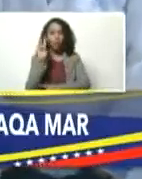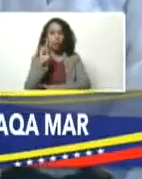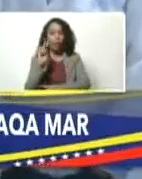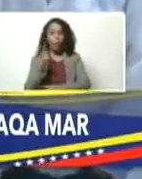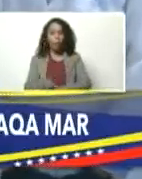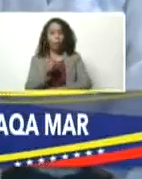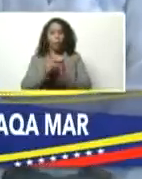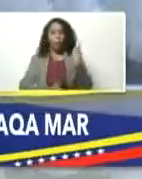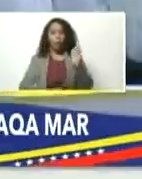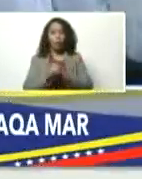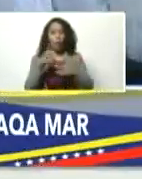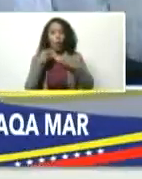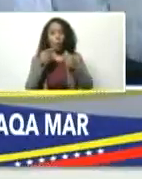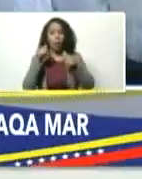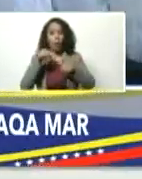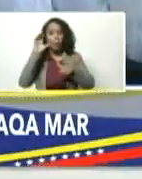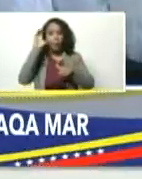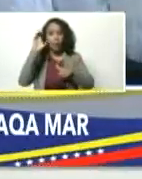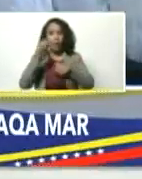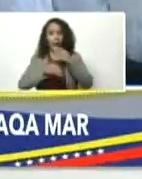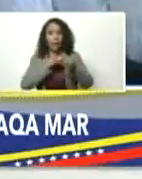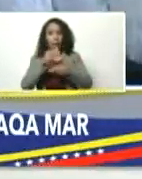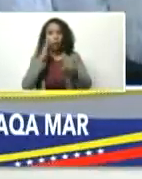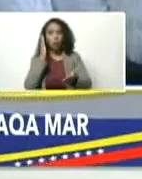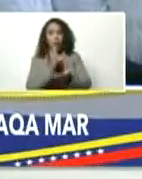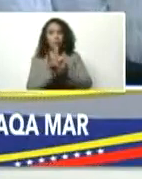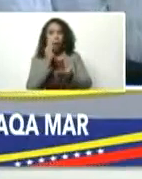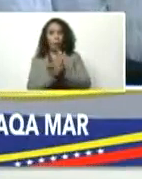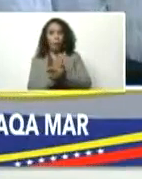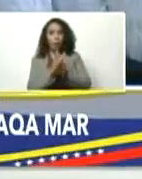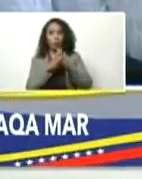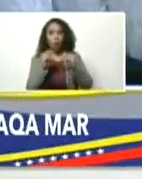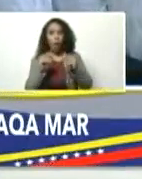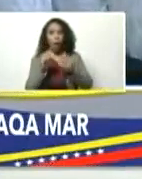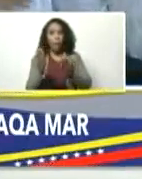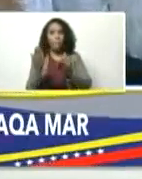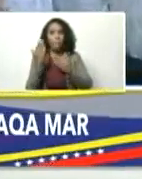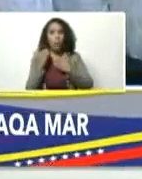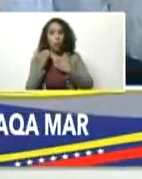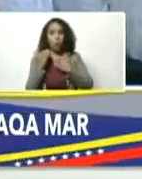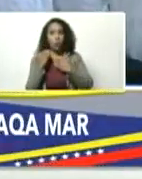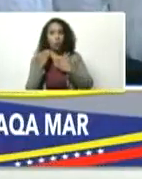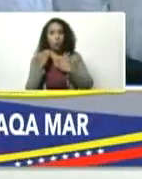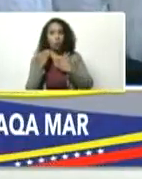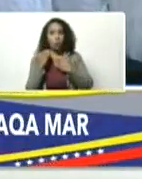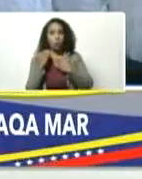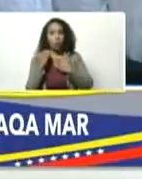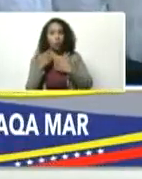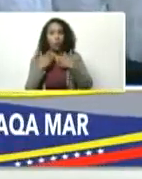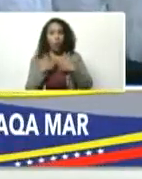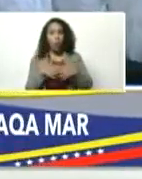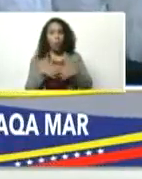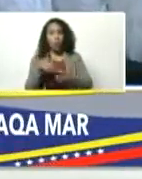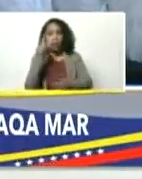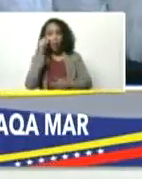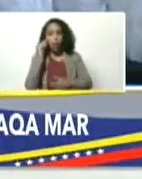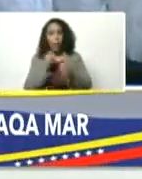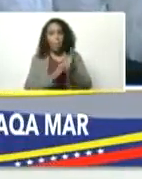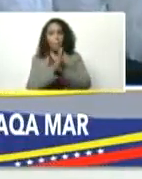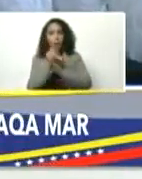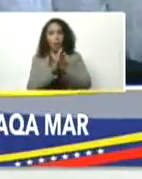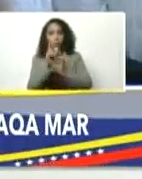el desarrollo económico del país, contando siempre con todo el apoyo los empresarios,